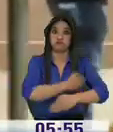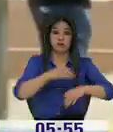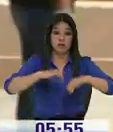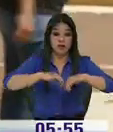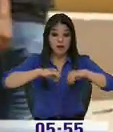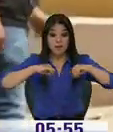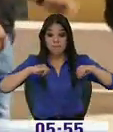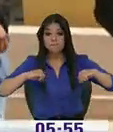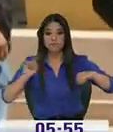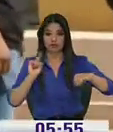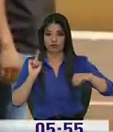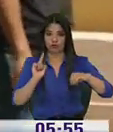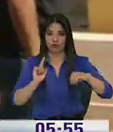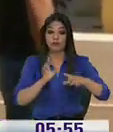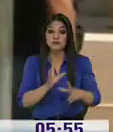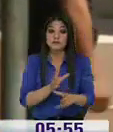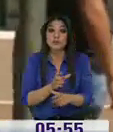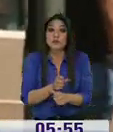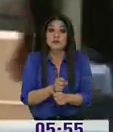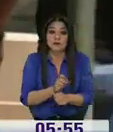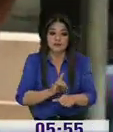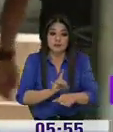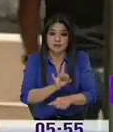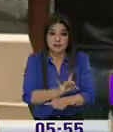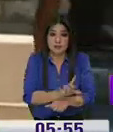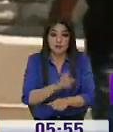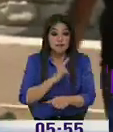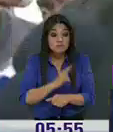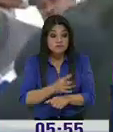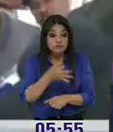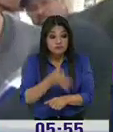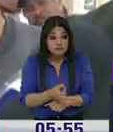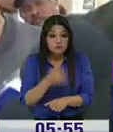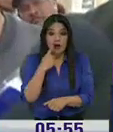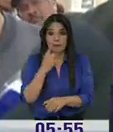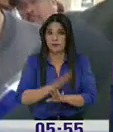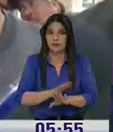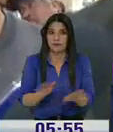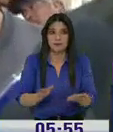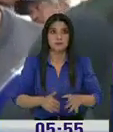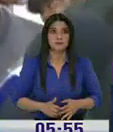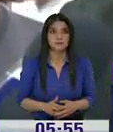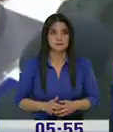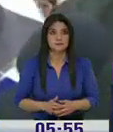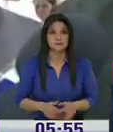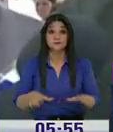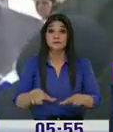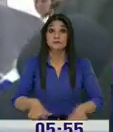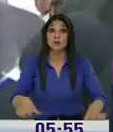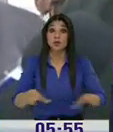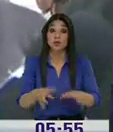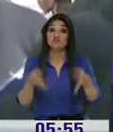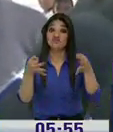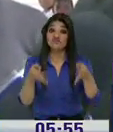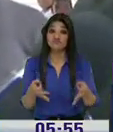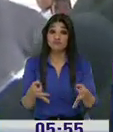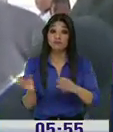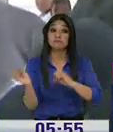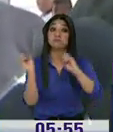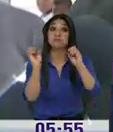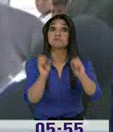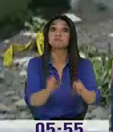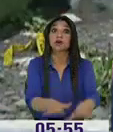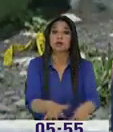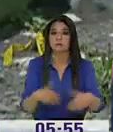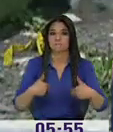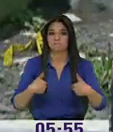persona. Solo pudimos verificar que es una persona de sexo masculino. No determinamos el lugar exacto donde habría sido arrojada esta